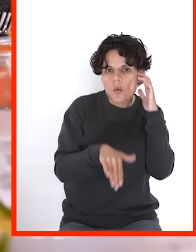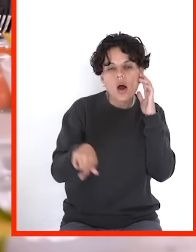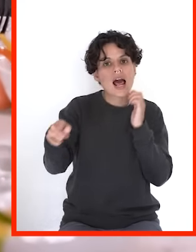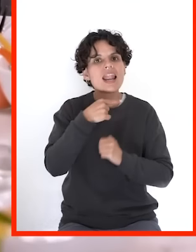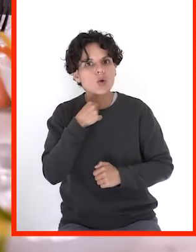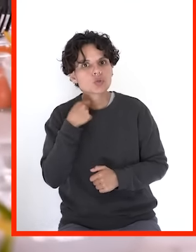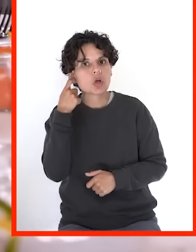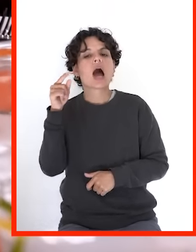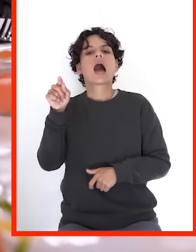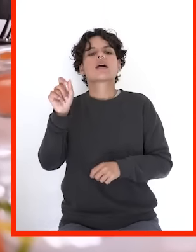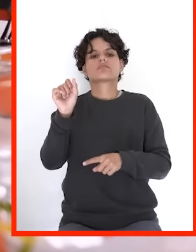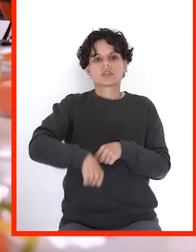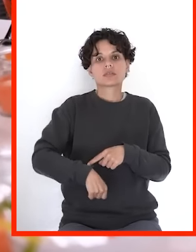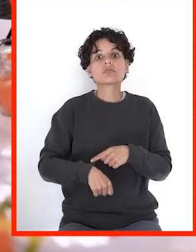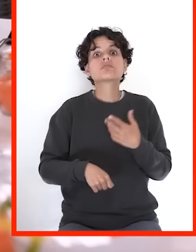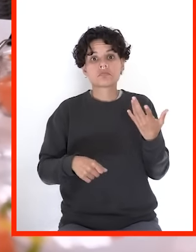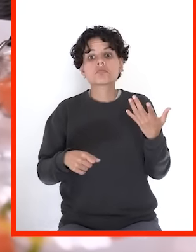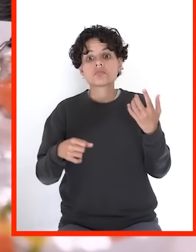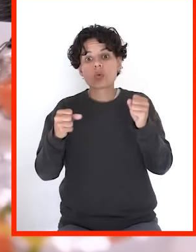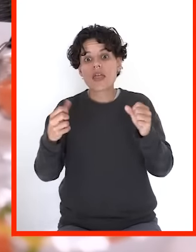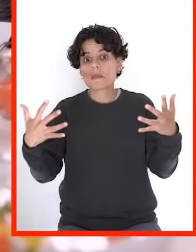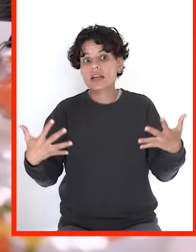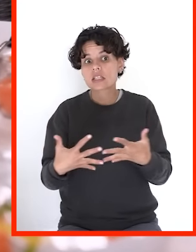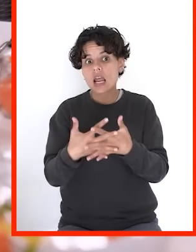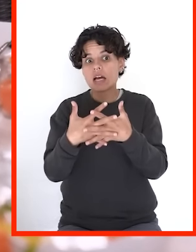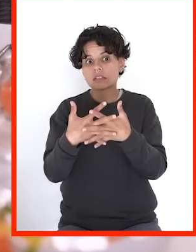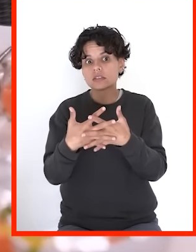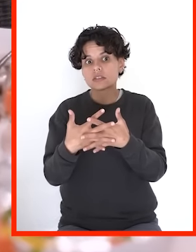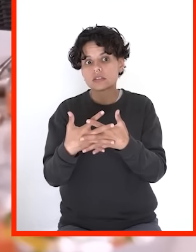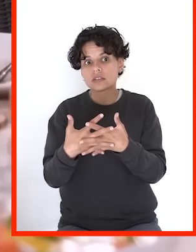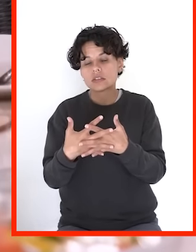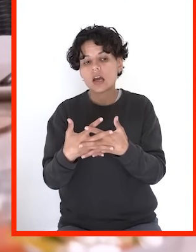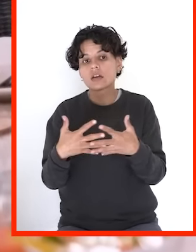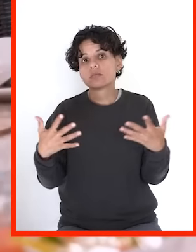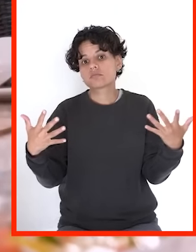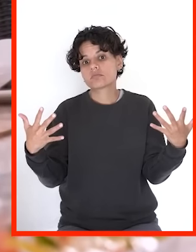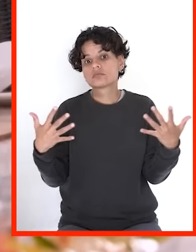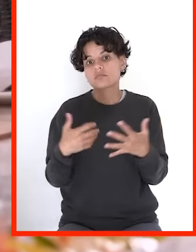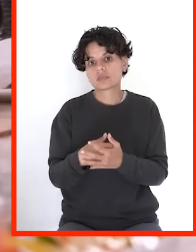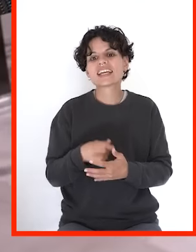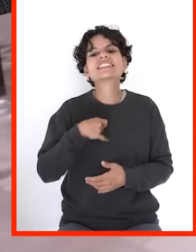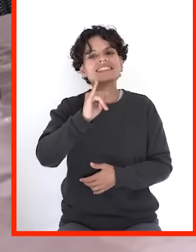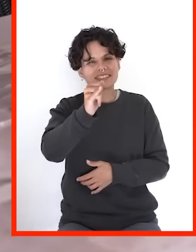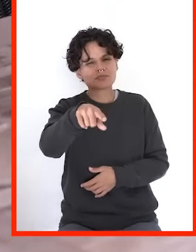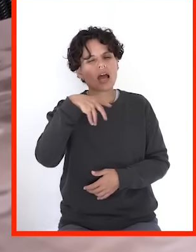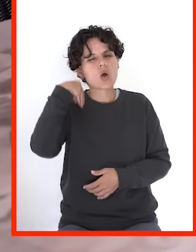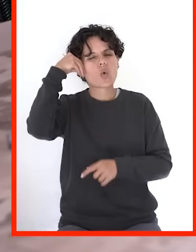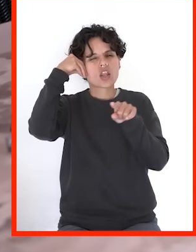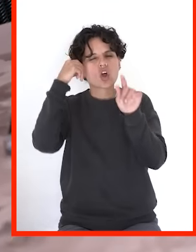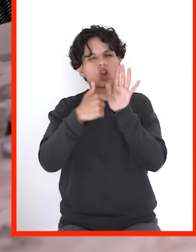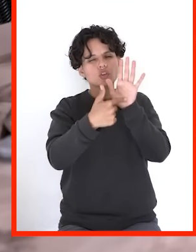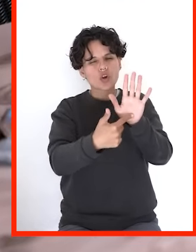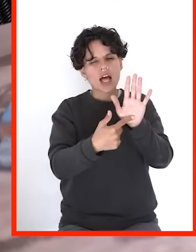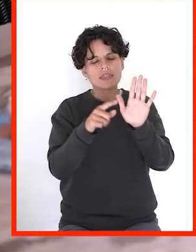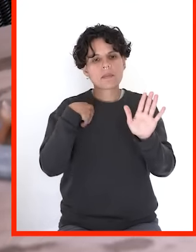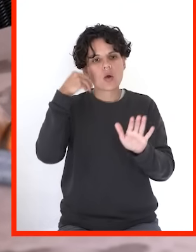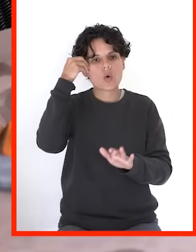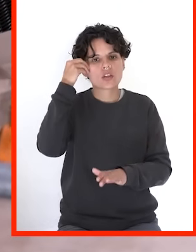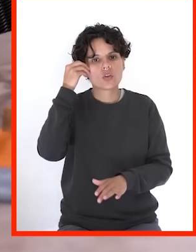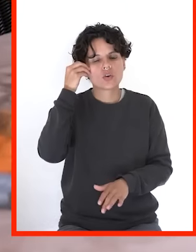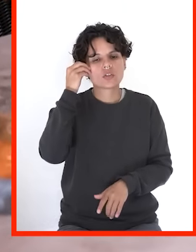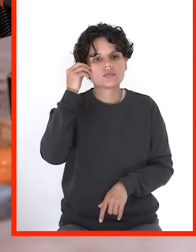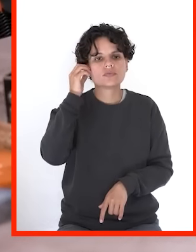Sí. Está sí. Buena. Se puede mezclar, ¿ah? Se puede mezclar igual. No vio el Messenger que no sí, lo vio. Yo me acuerdo de esa tocata. No lo vio. Pero ¿esta